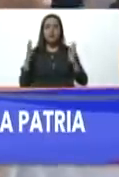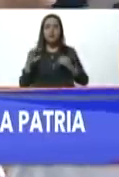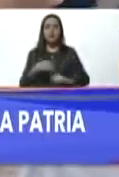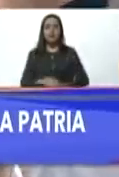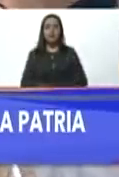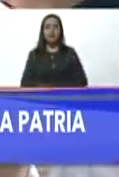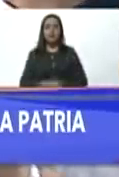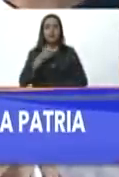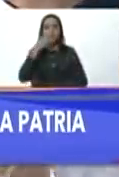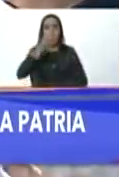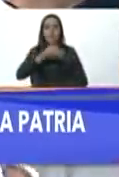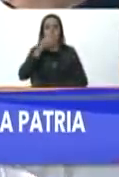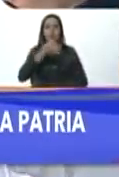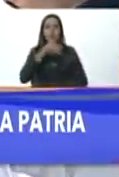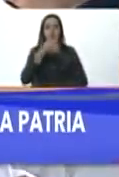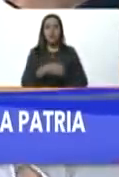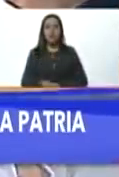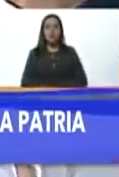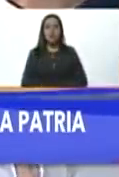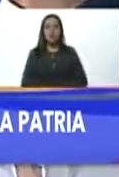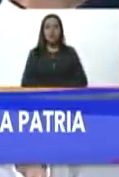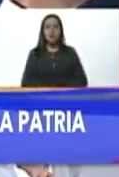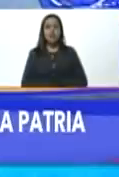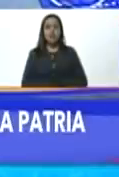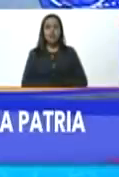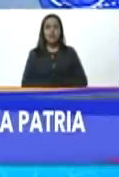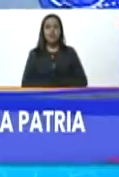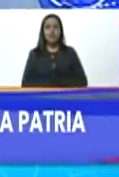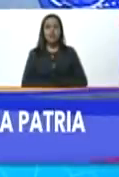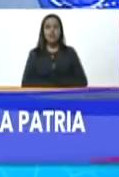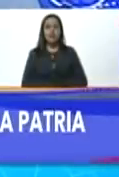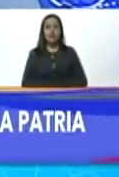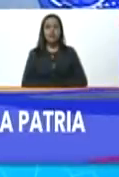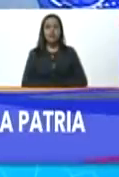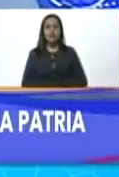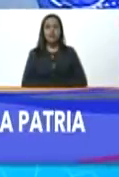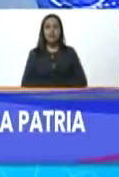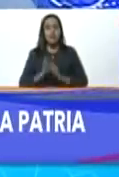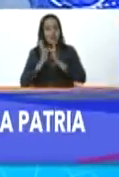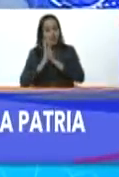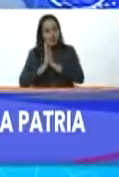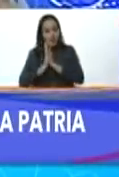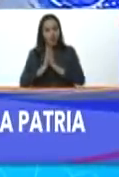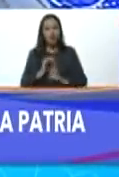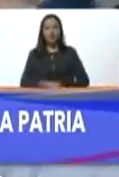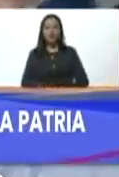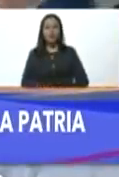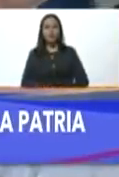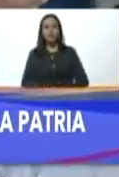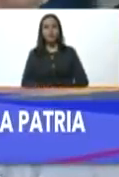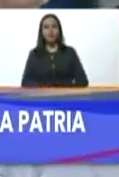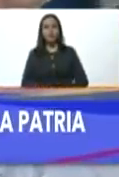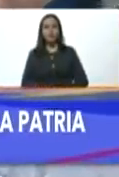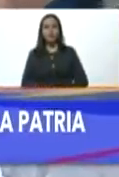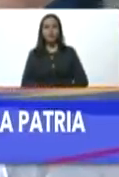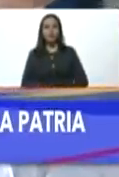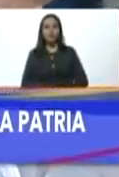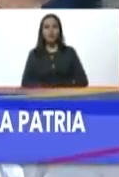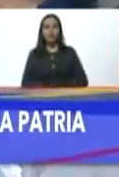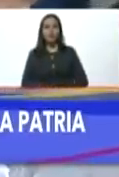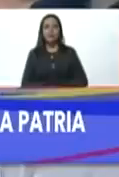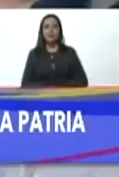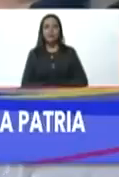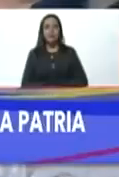Buenas tardes, padrino. Nos volvemos a ver. Pido la bendición. Bendición. Dios me la bendiga. Qué propicio